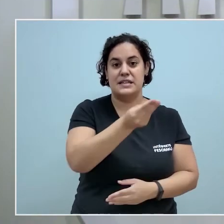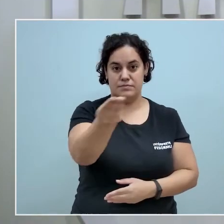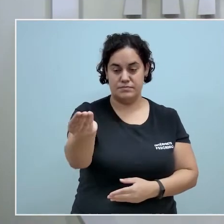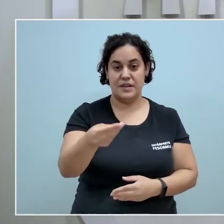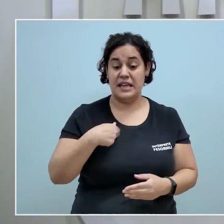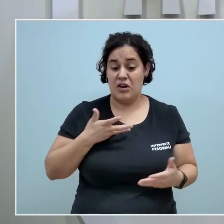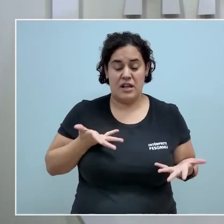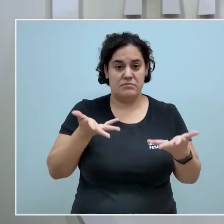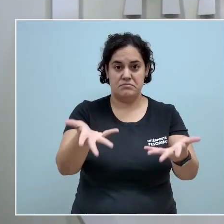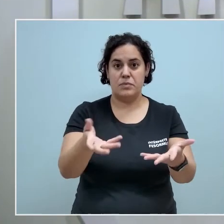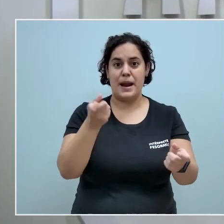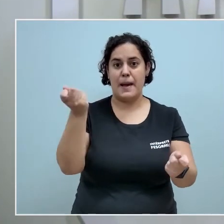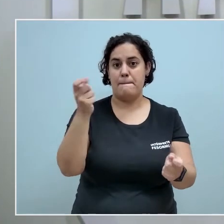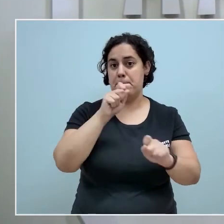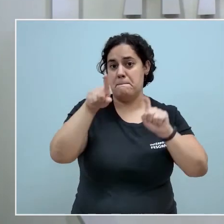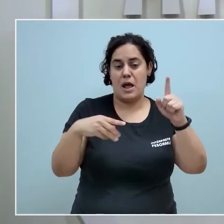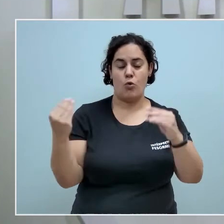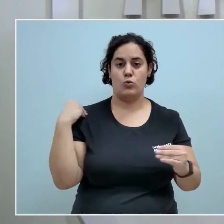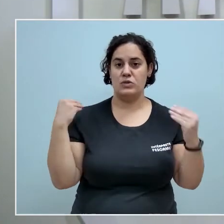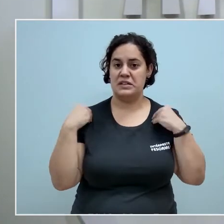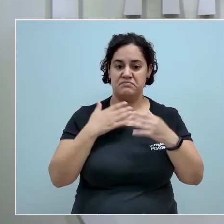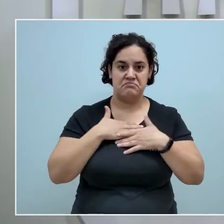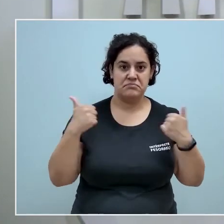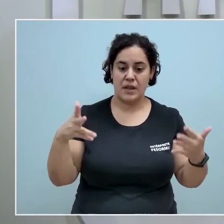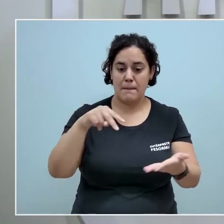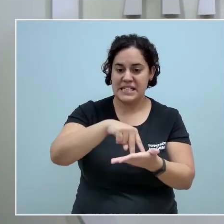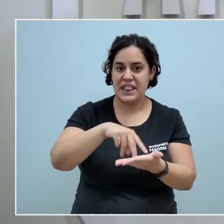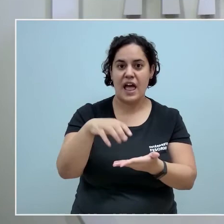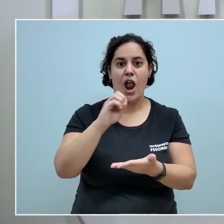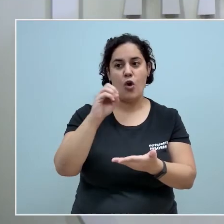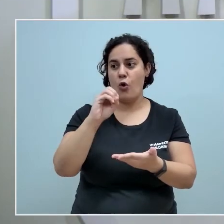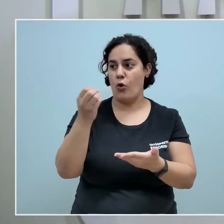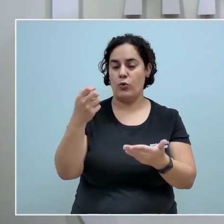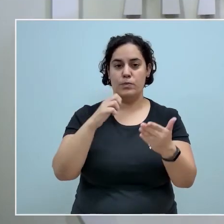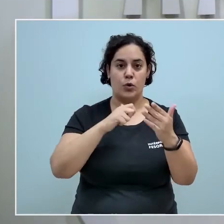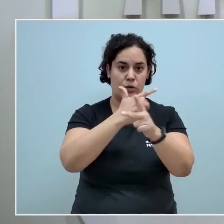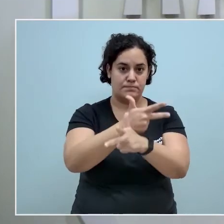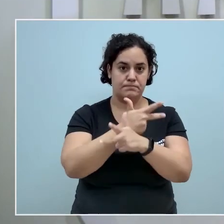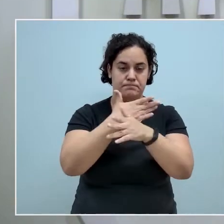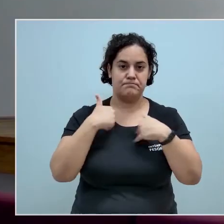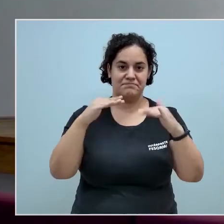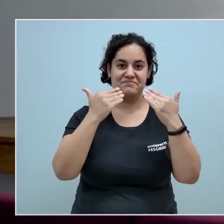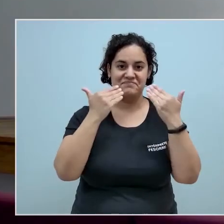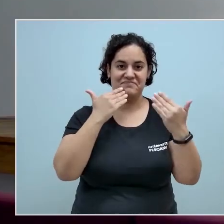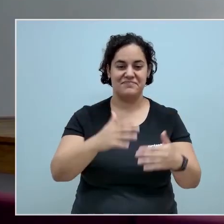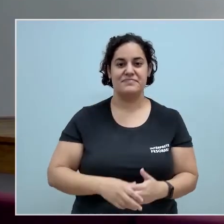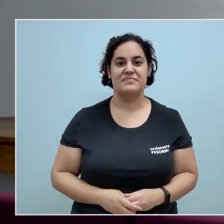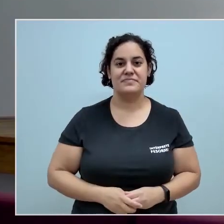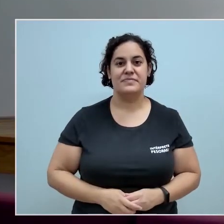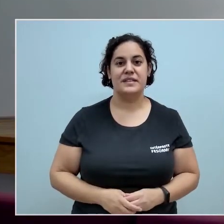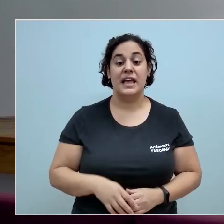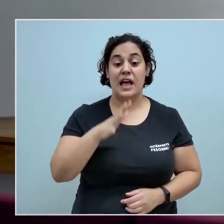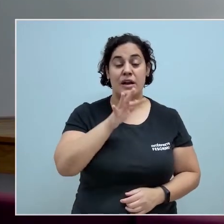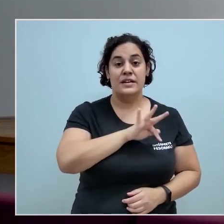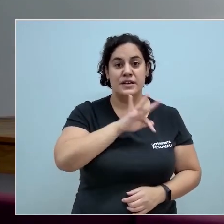para todas las preguntas que nos quieran hacer, tanto presencial como telemáticamente. Muchas gracias. Buenos días a todos. Vamos a dar